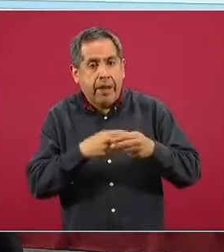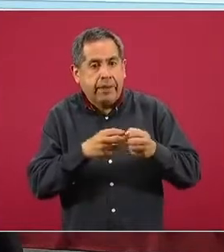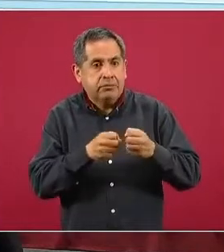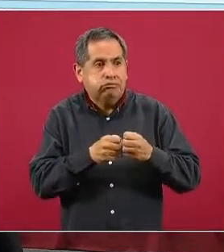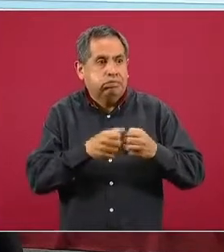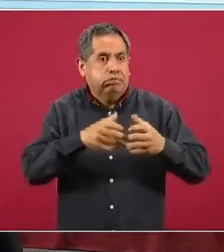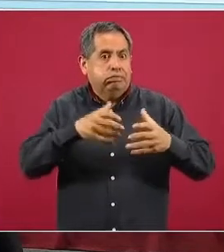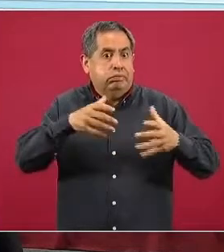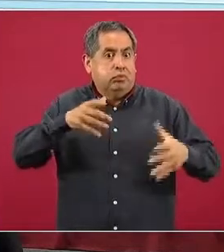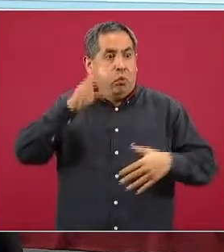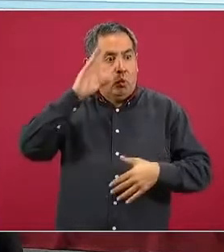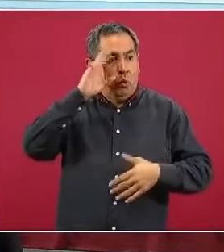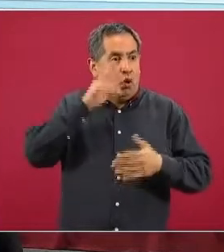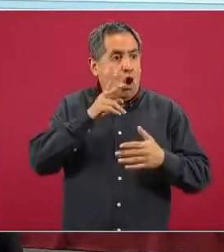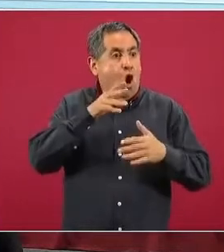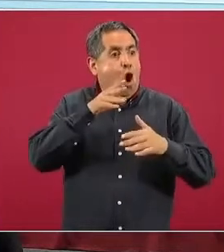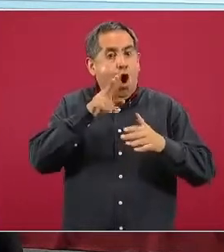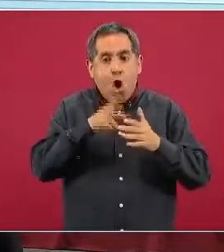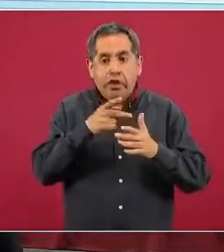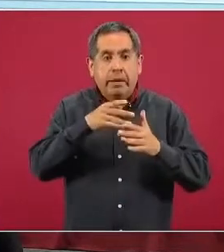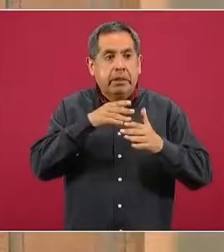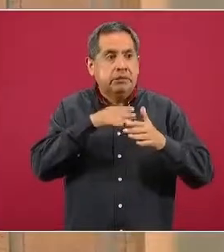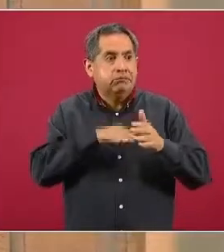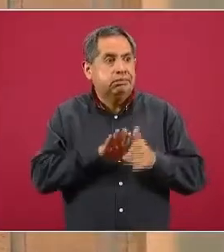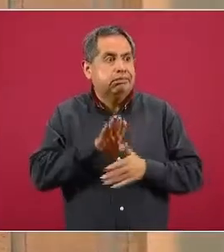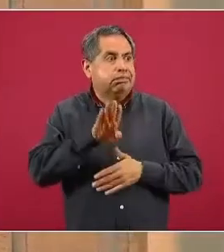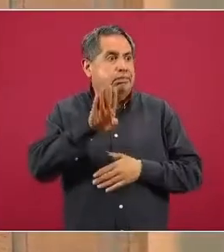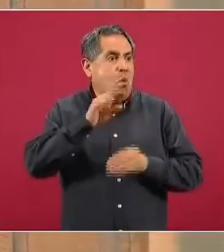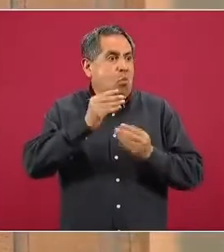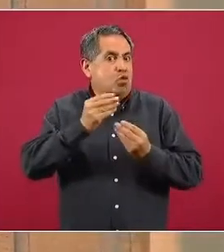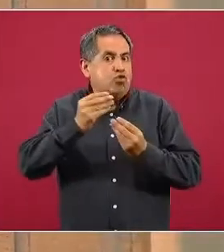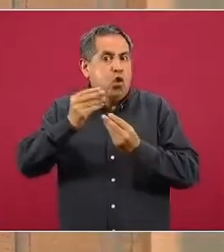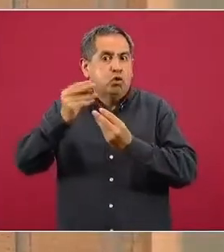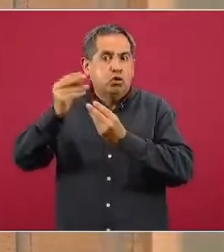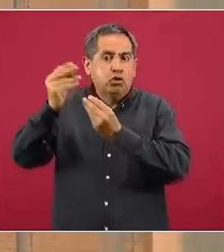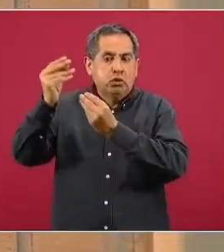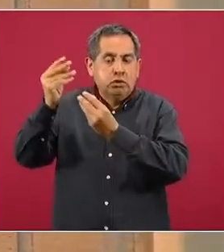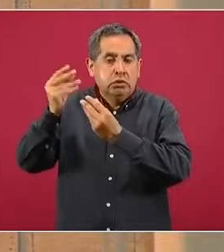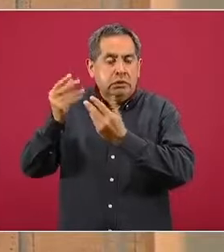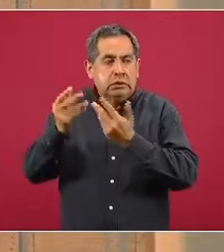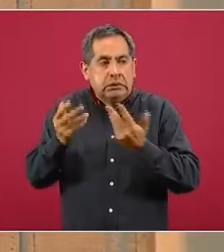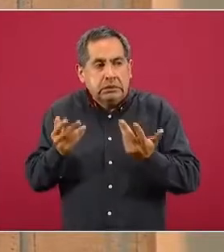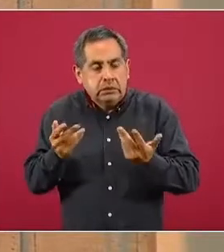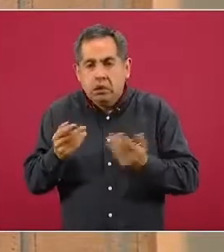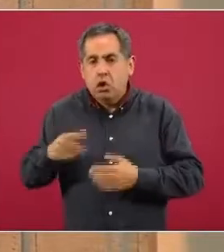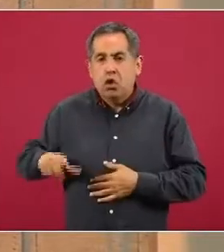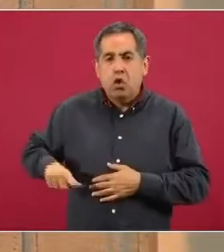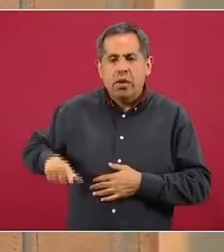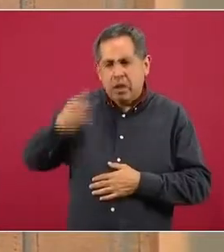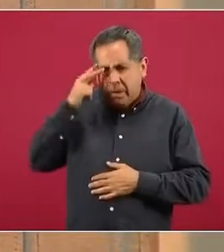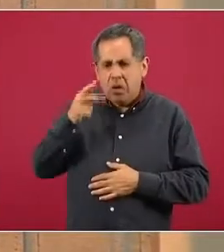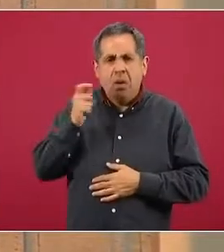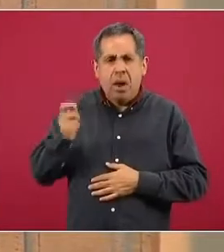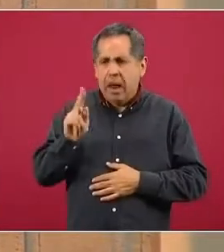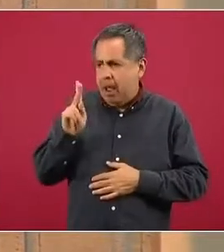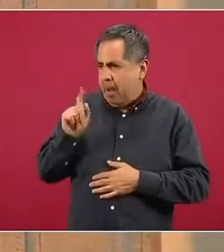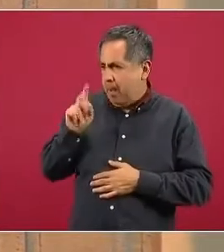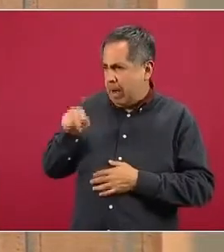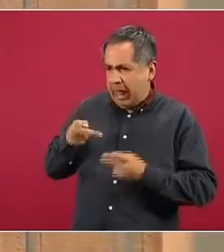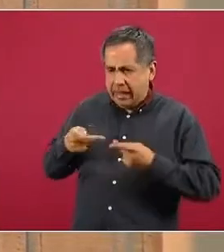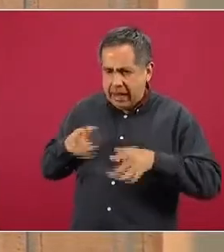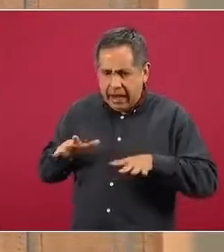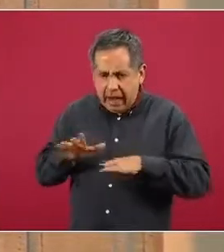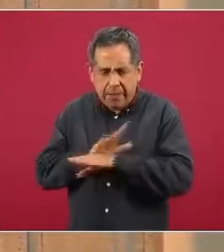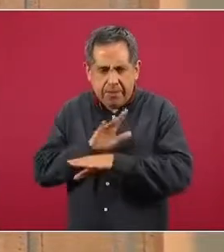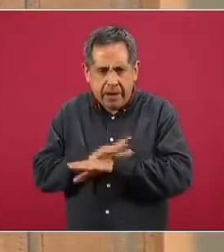o el retorno de la tendencia ascendente del crecimiento en el número de casos, ¿el Gobierno de México modificará la estrategia? Fue